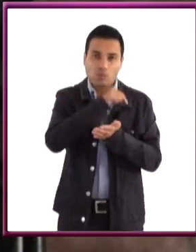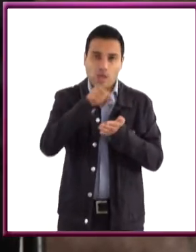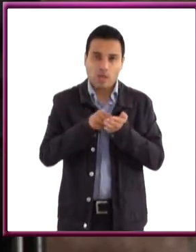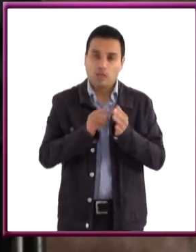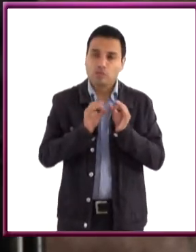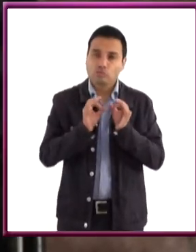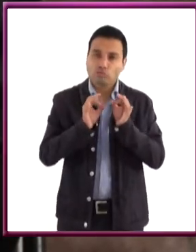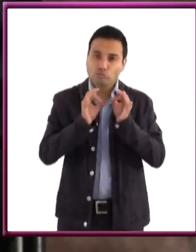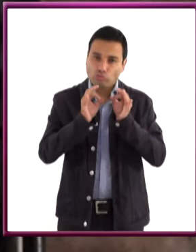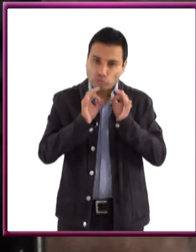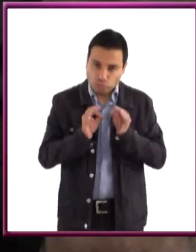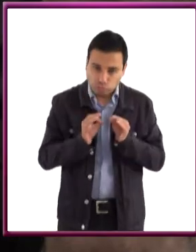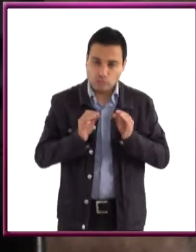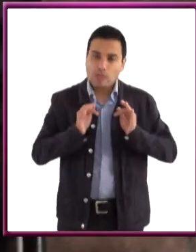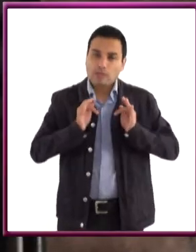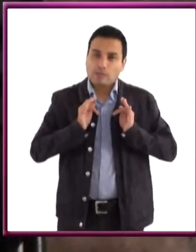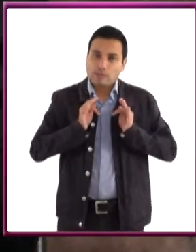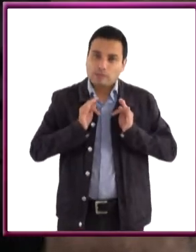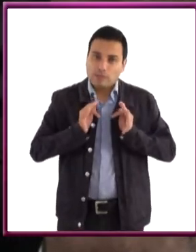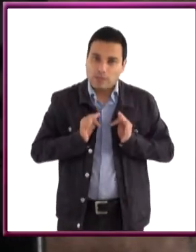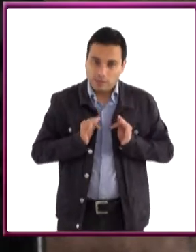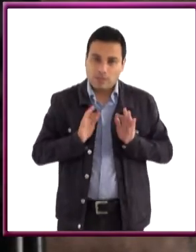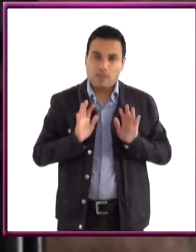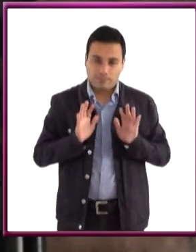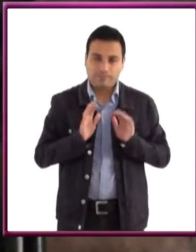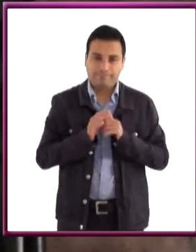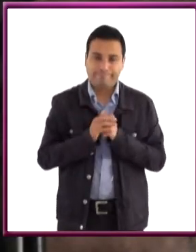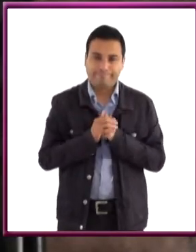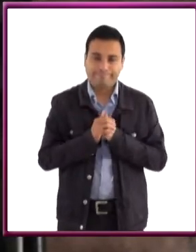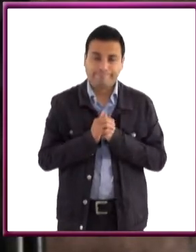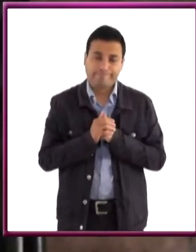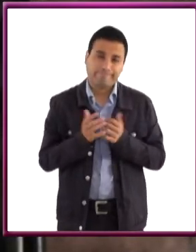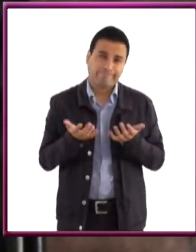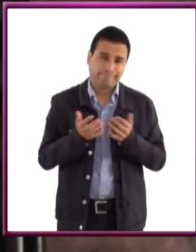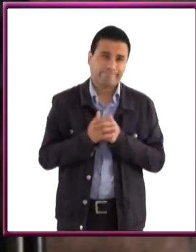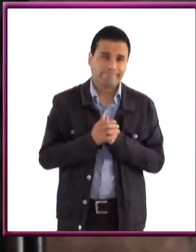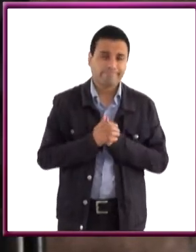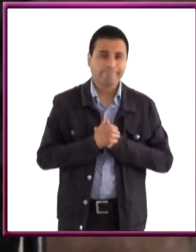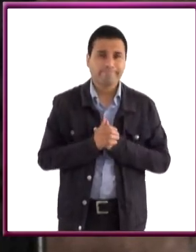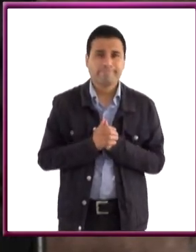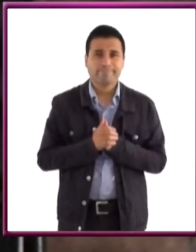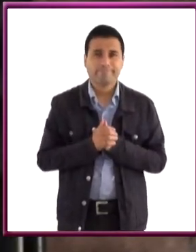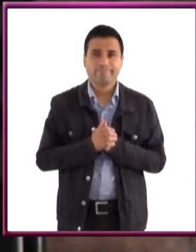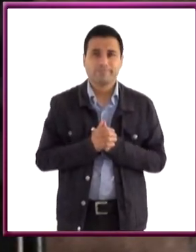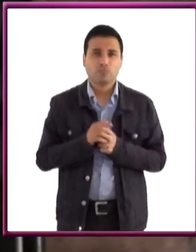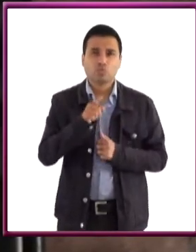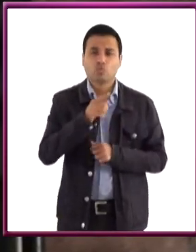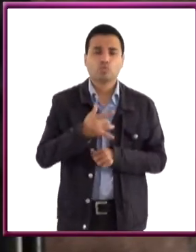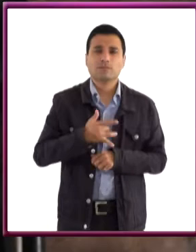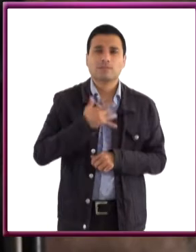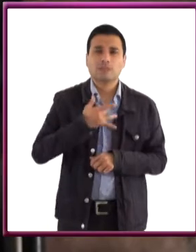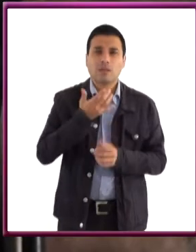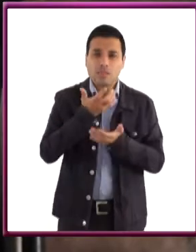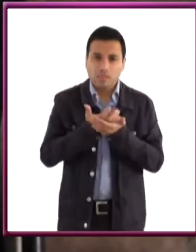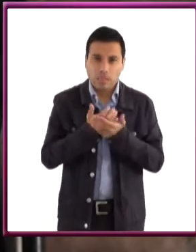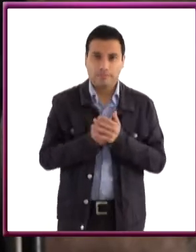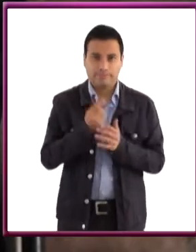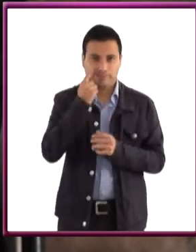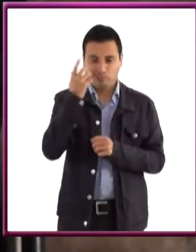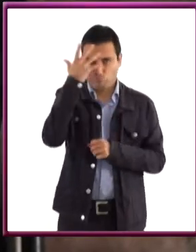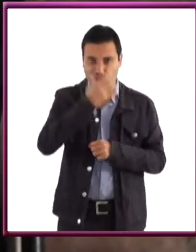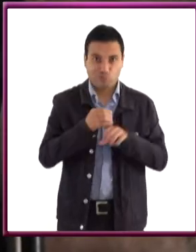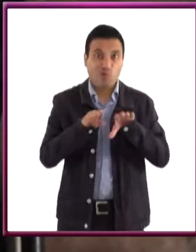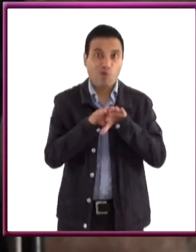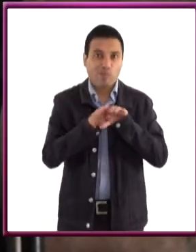de que sea, si vas a hacerlo como práctica, como disciplina, hay que tratar que sea un lugar tranquilo, cómodo. Pero lo